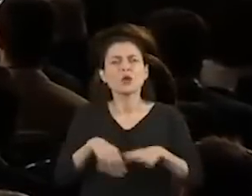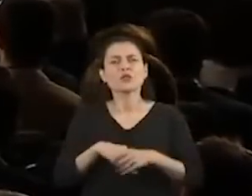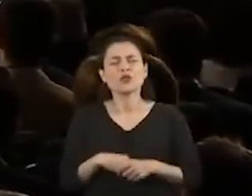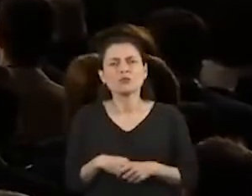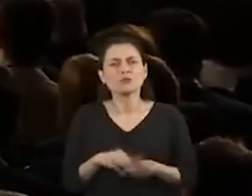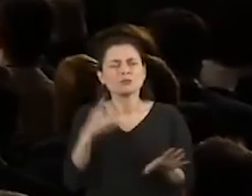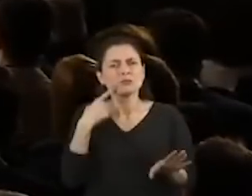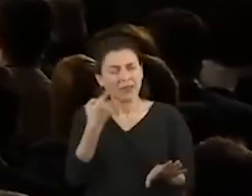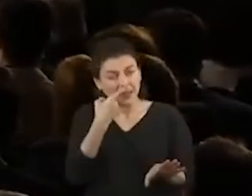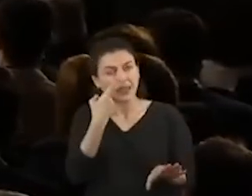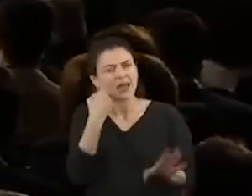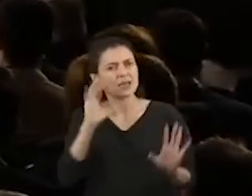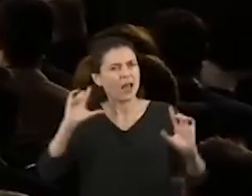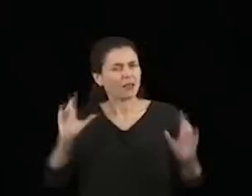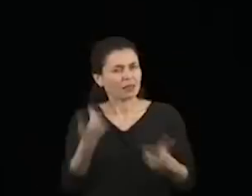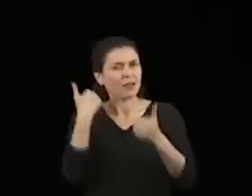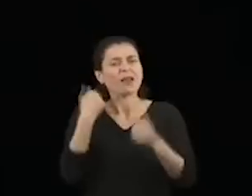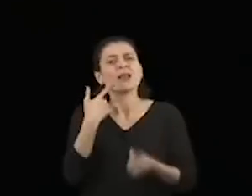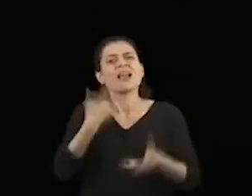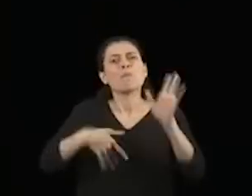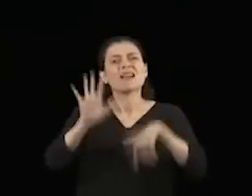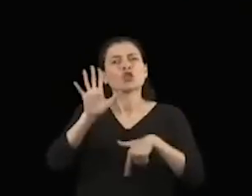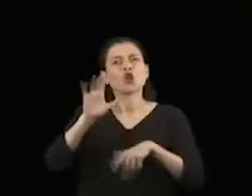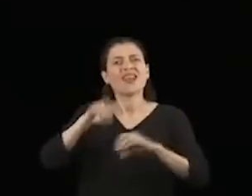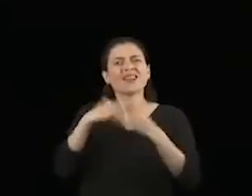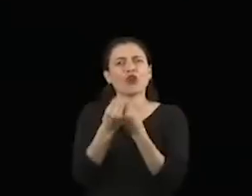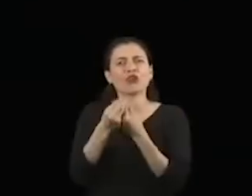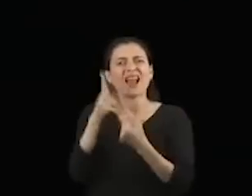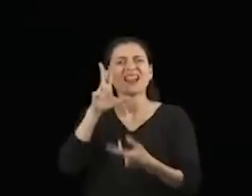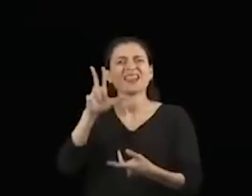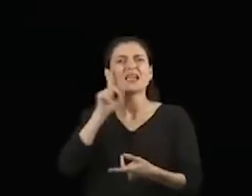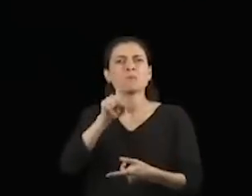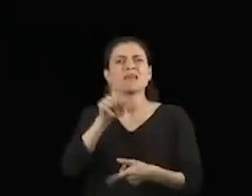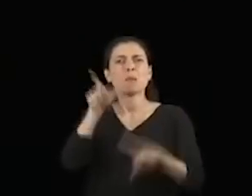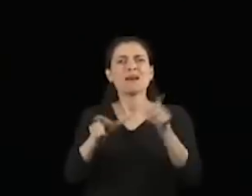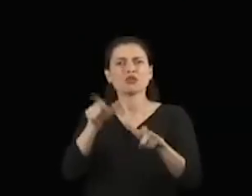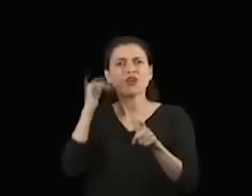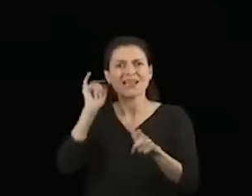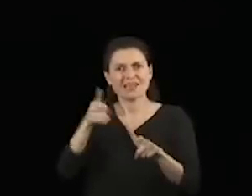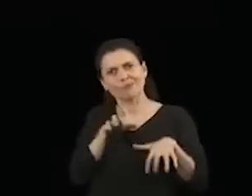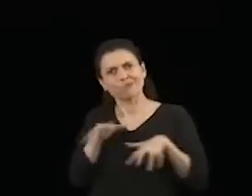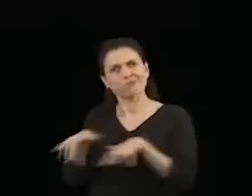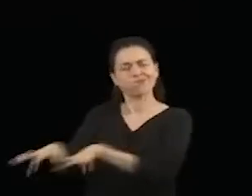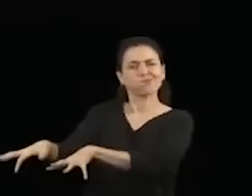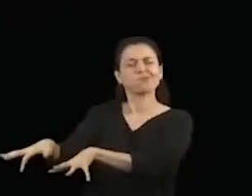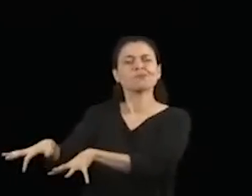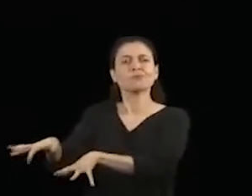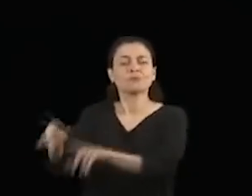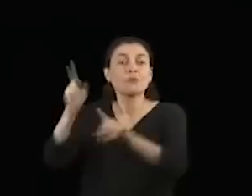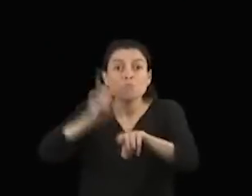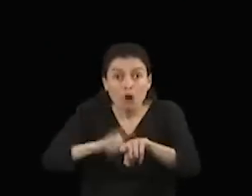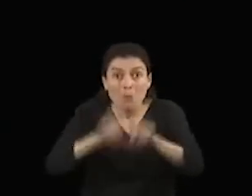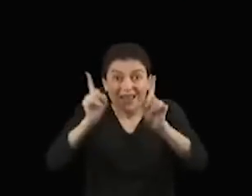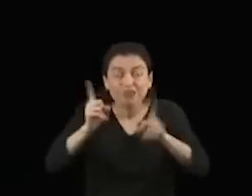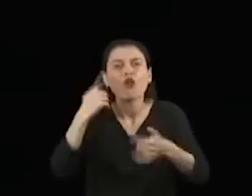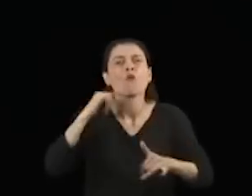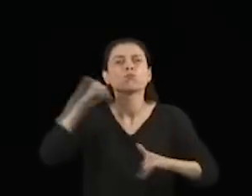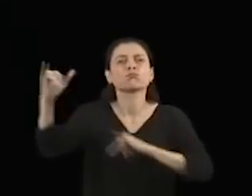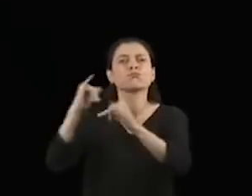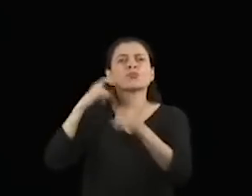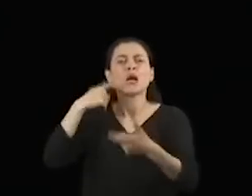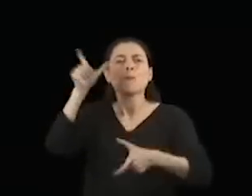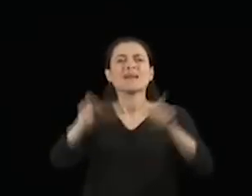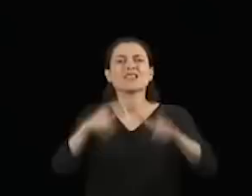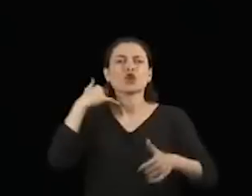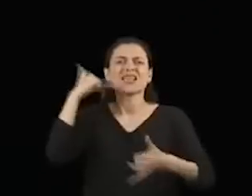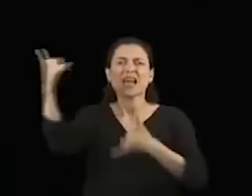fue interesante porque terminaron yendo a la marcha 3.000 personas. Explotó la línea de denuncias y hoy tenemos un montón de